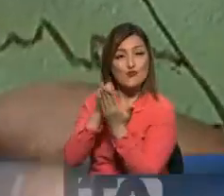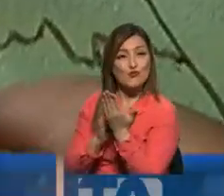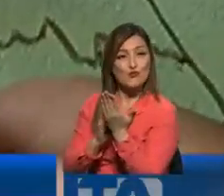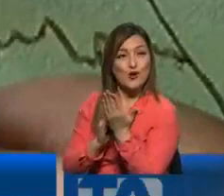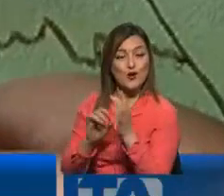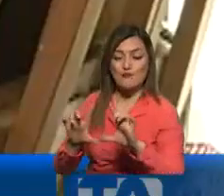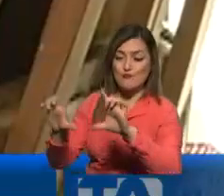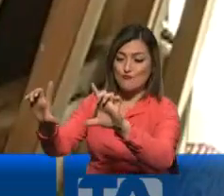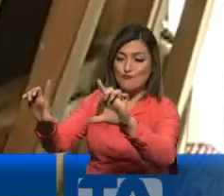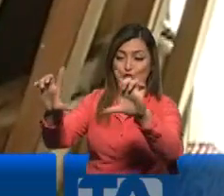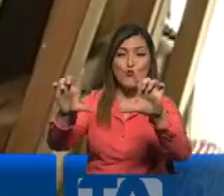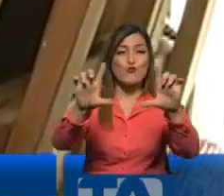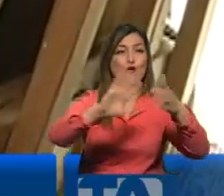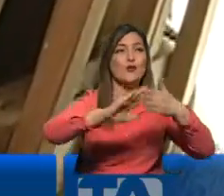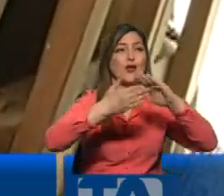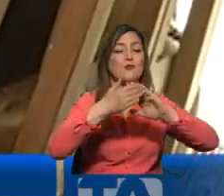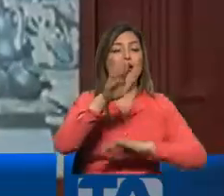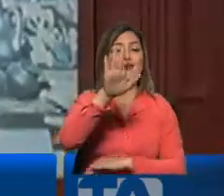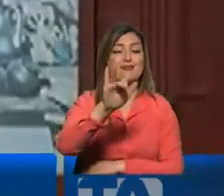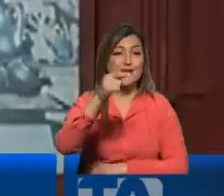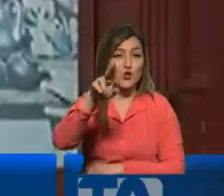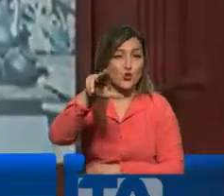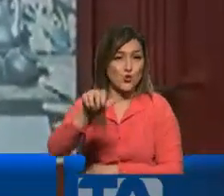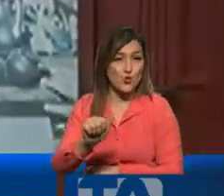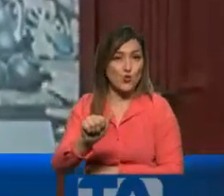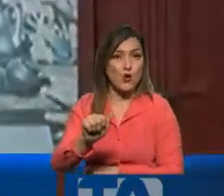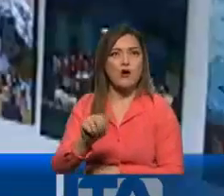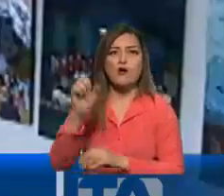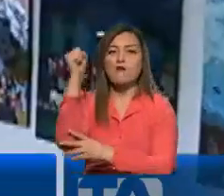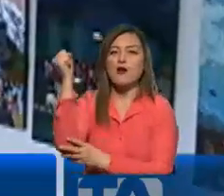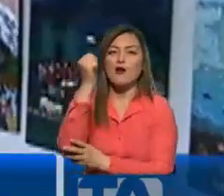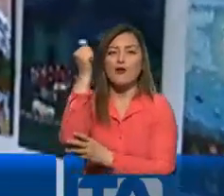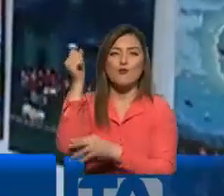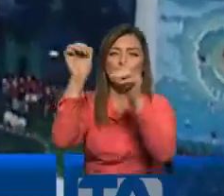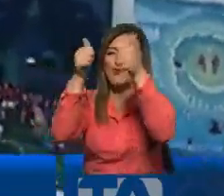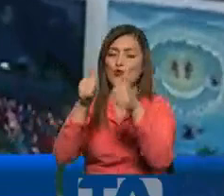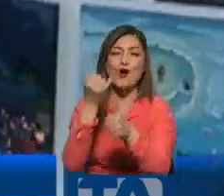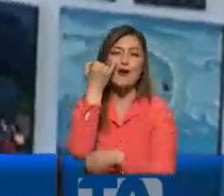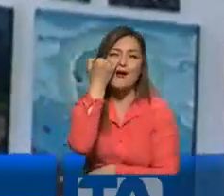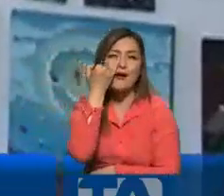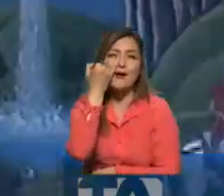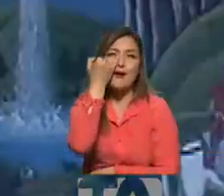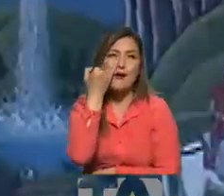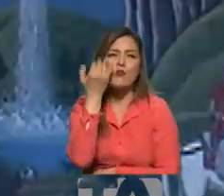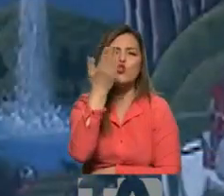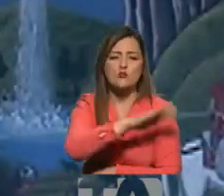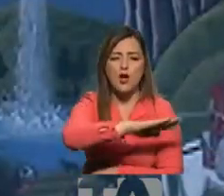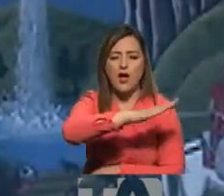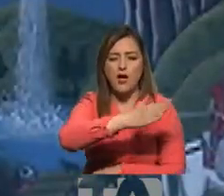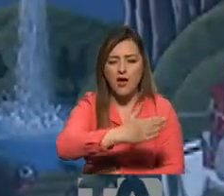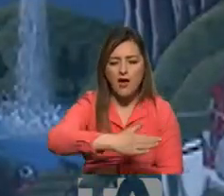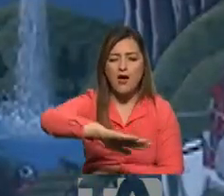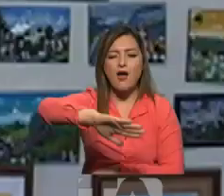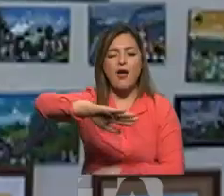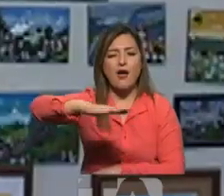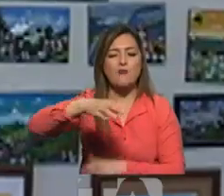una galería en la comunidad Tiwa. Es conocida por ser cuna de artistas indígenas. Está ubicada en medio de los Andes, en la parroquia